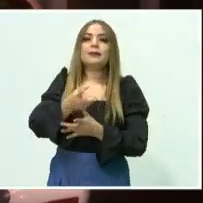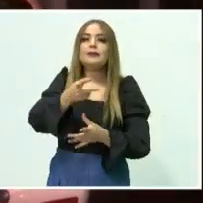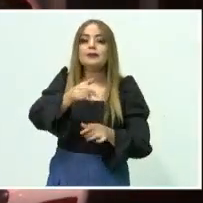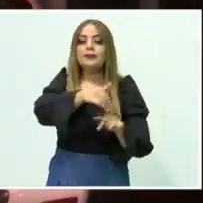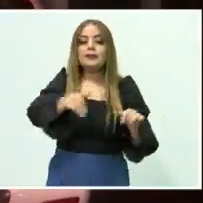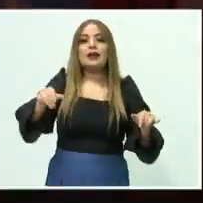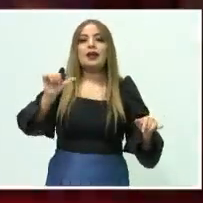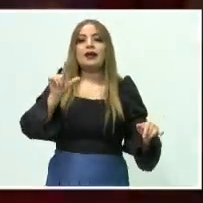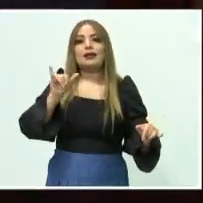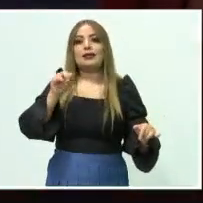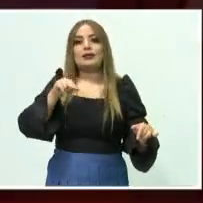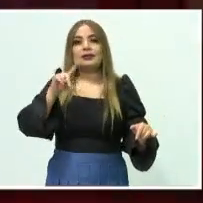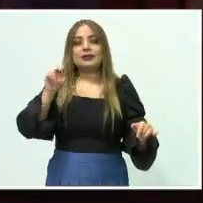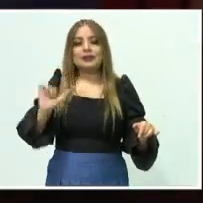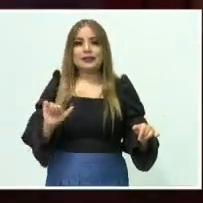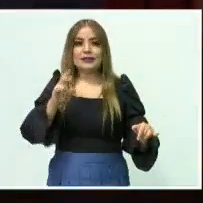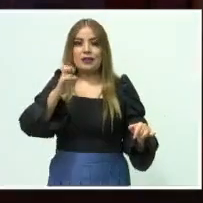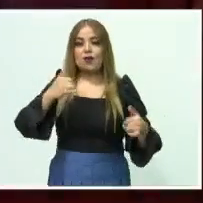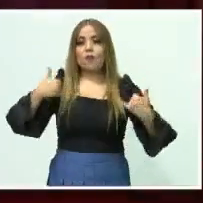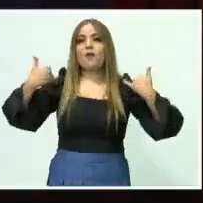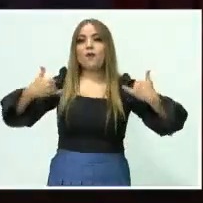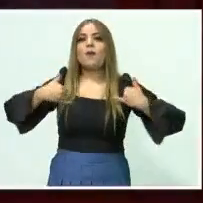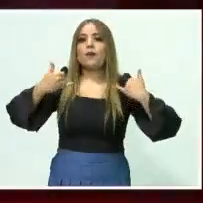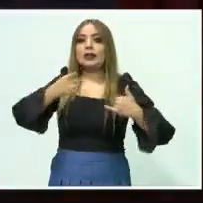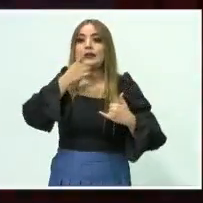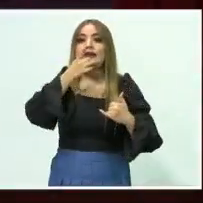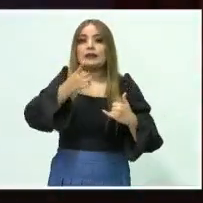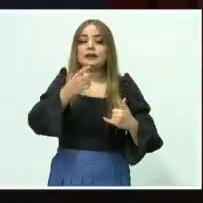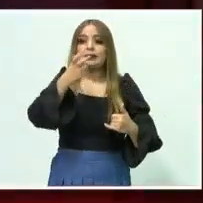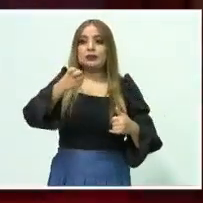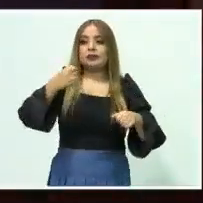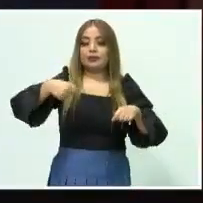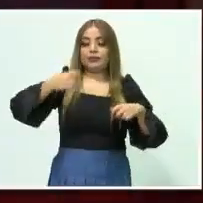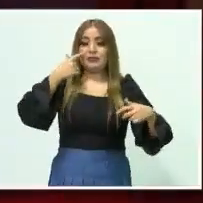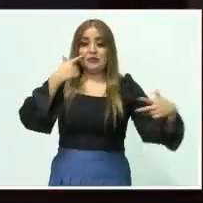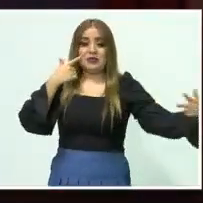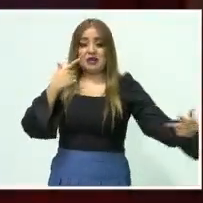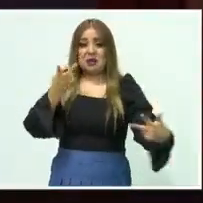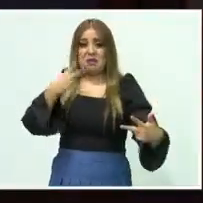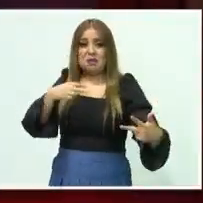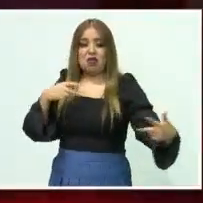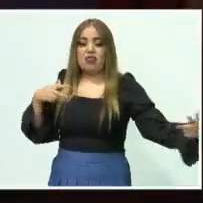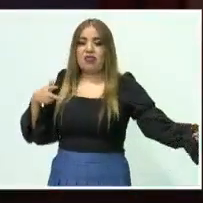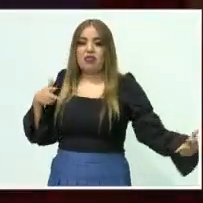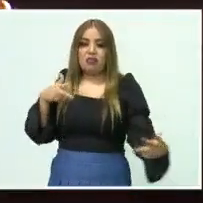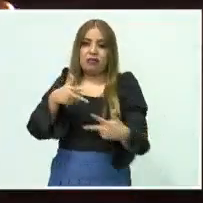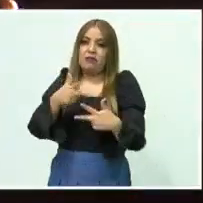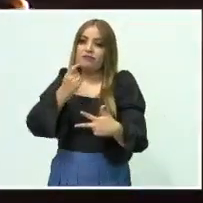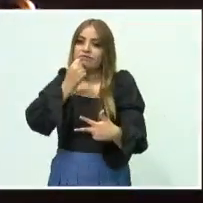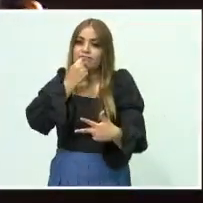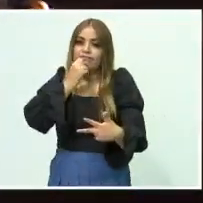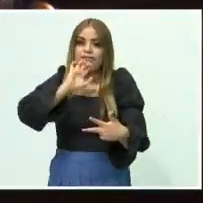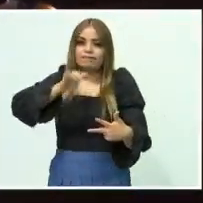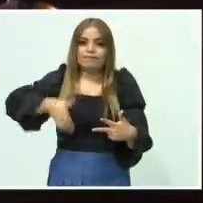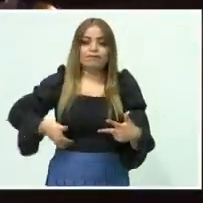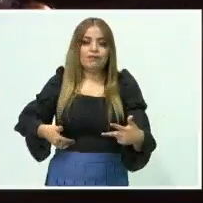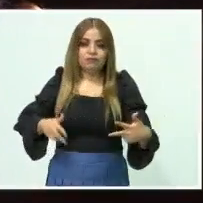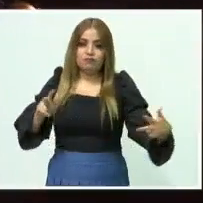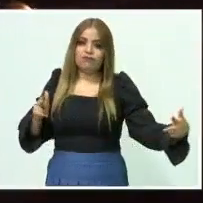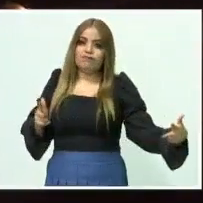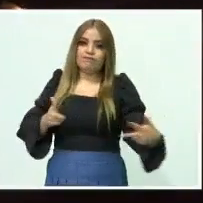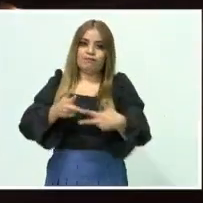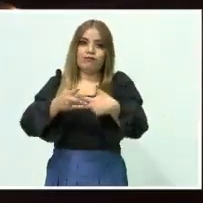sector Alianza. El joven declaró a las autoridades que un vehículo se le atravesó al paso y se produjo una colisión. Luego del choque, el